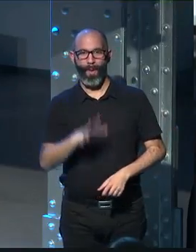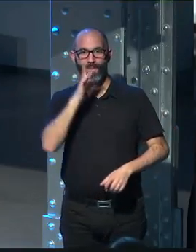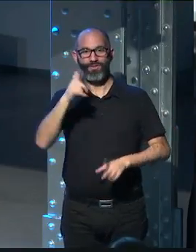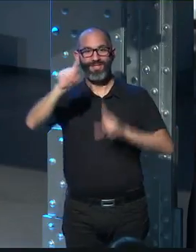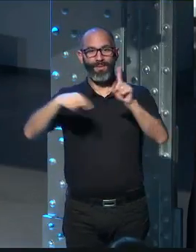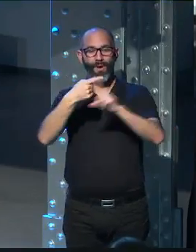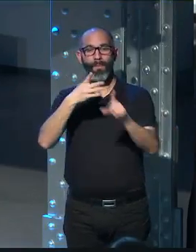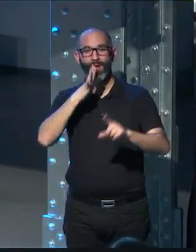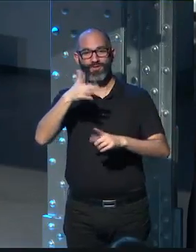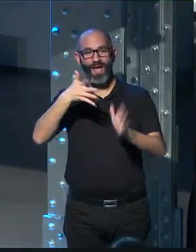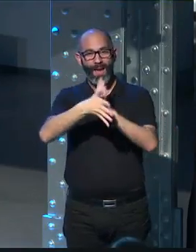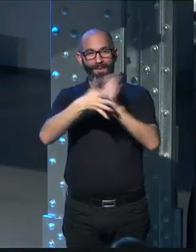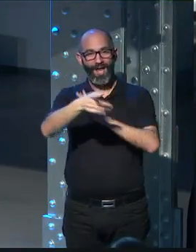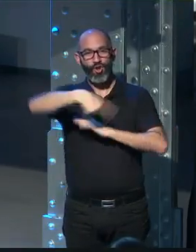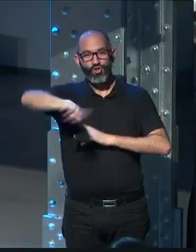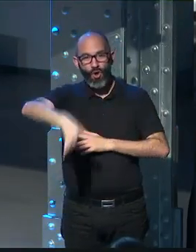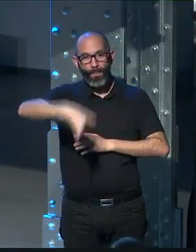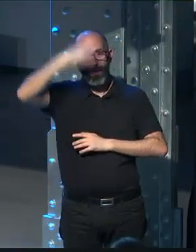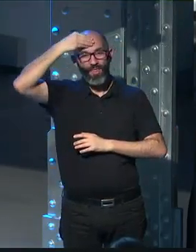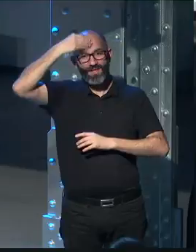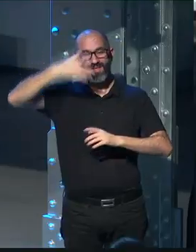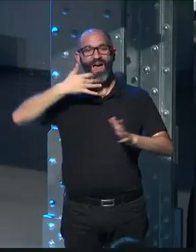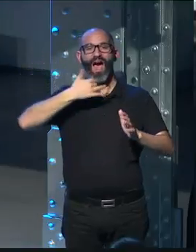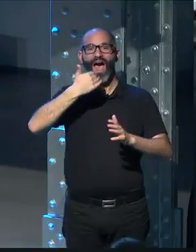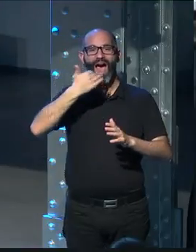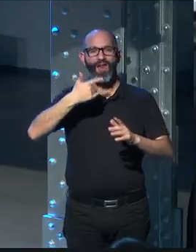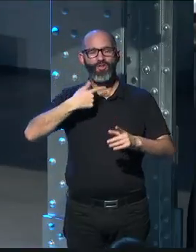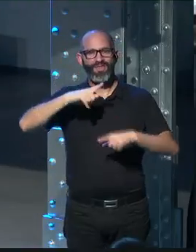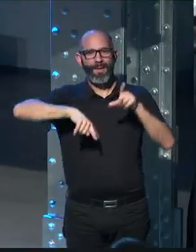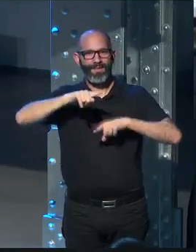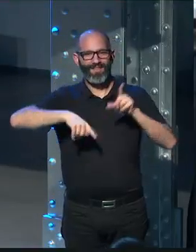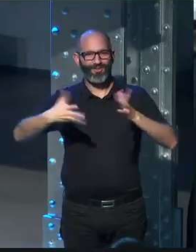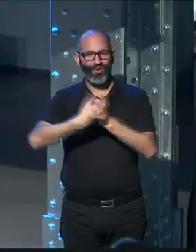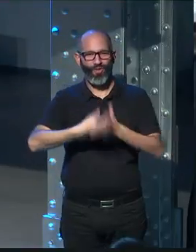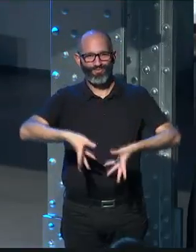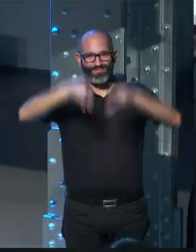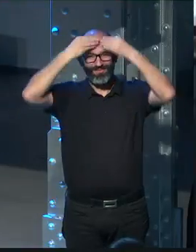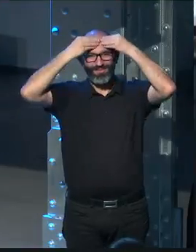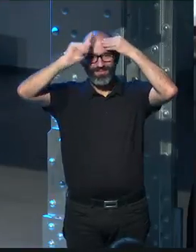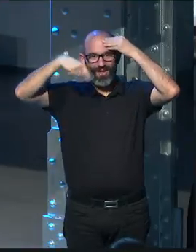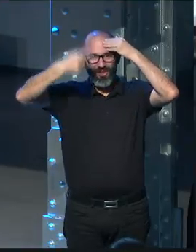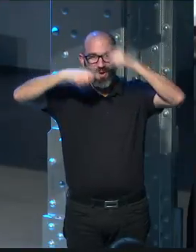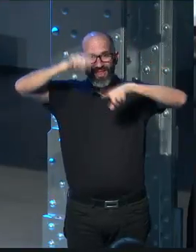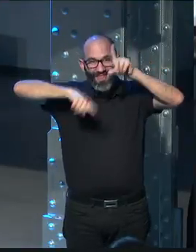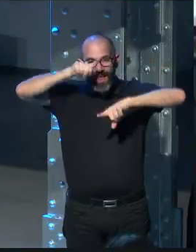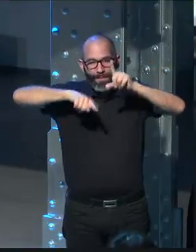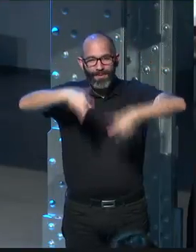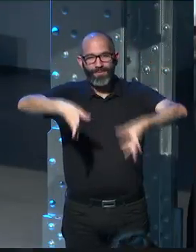así la información, fuera de dominio público. O sea, que realmente era un conocimiento intuitivo de lo que él estaba haciendo.